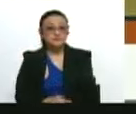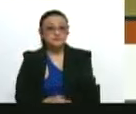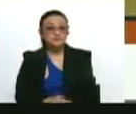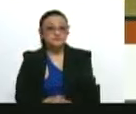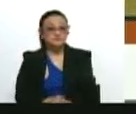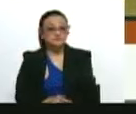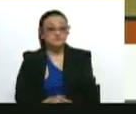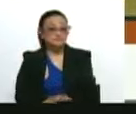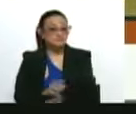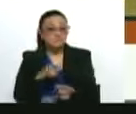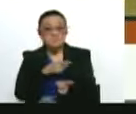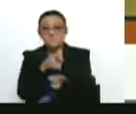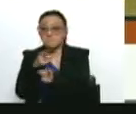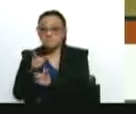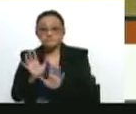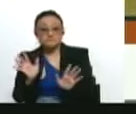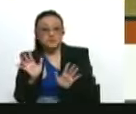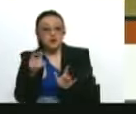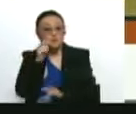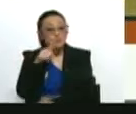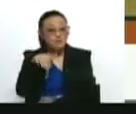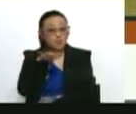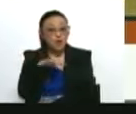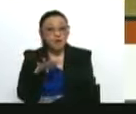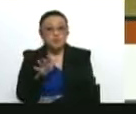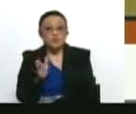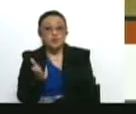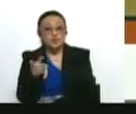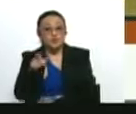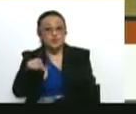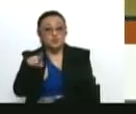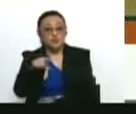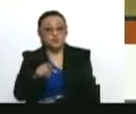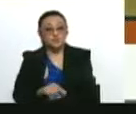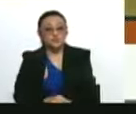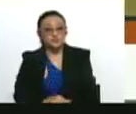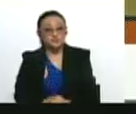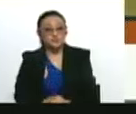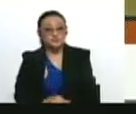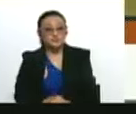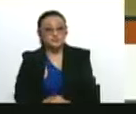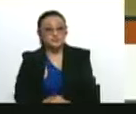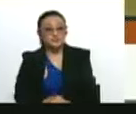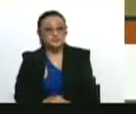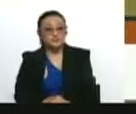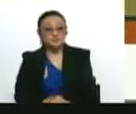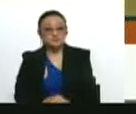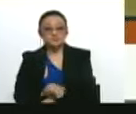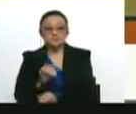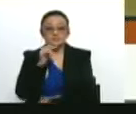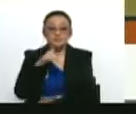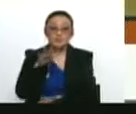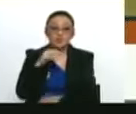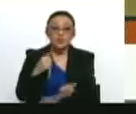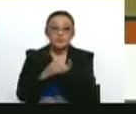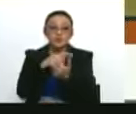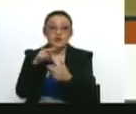enfrentar con armas extranjeras al pueblo de a pie, y si era el pueblo que apoyaba la revolución más